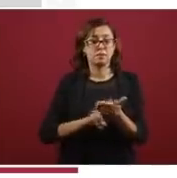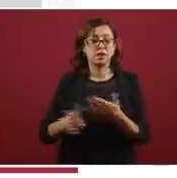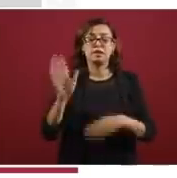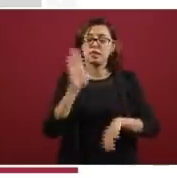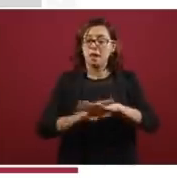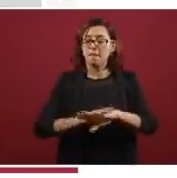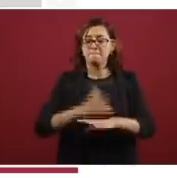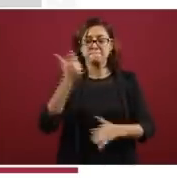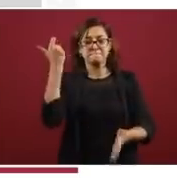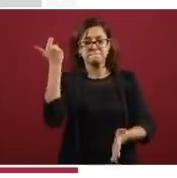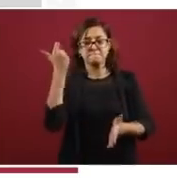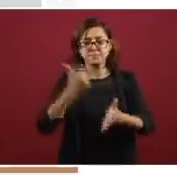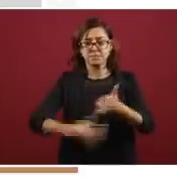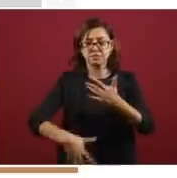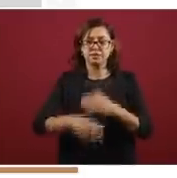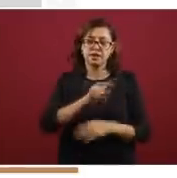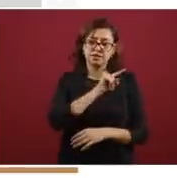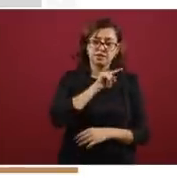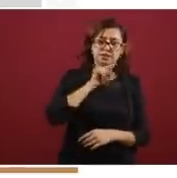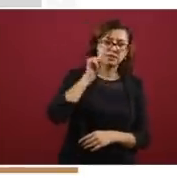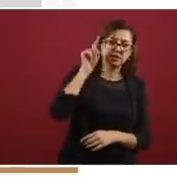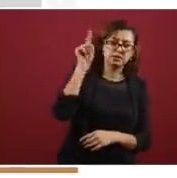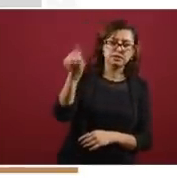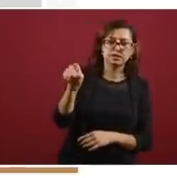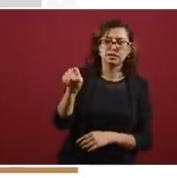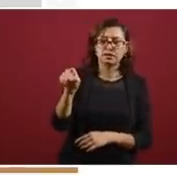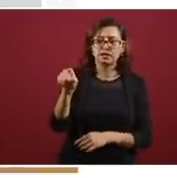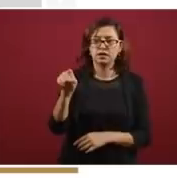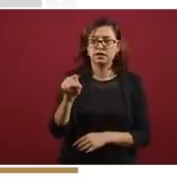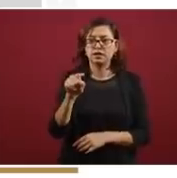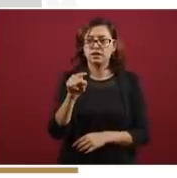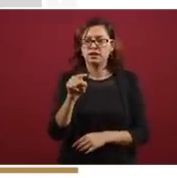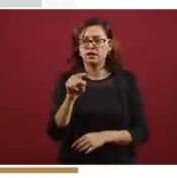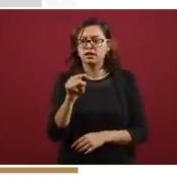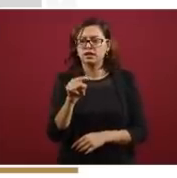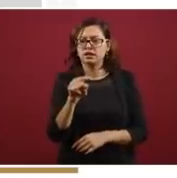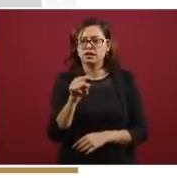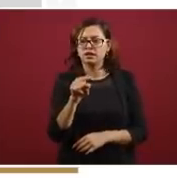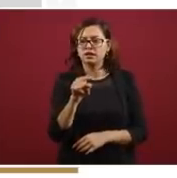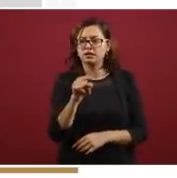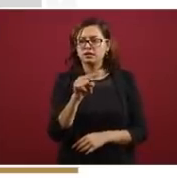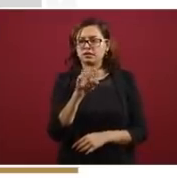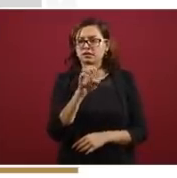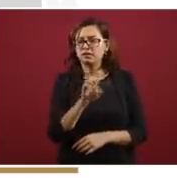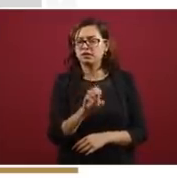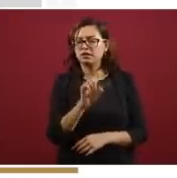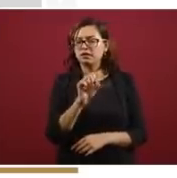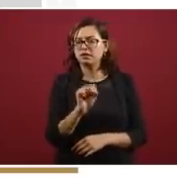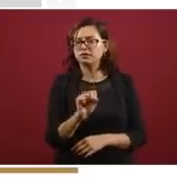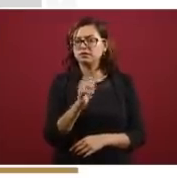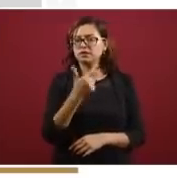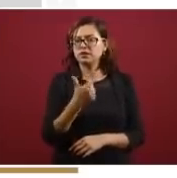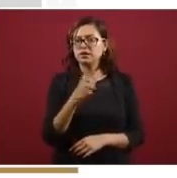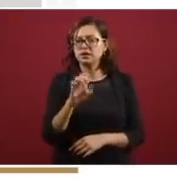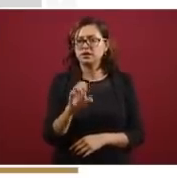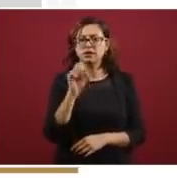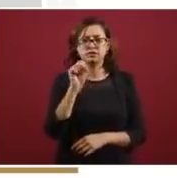y con el menor margen lo encontramos en ESGES, en Acajuca, Tabasco,